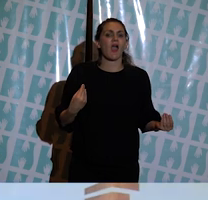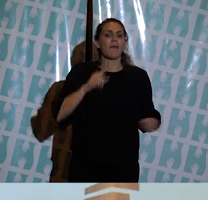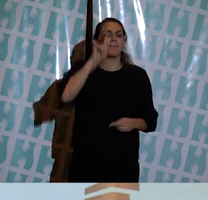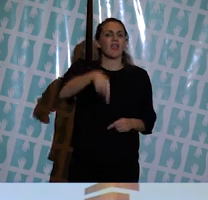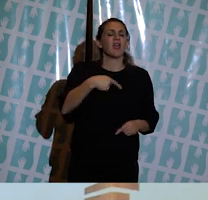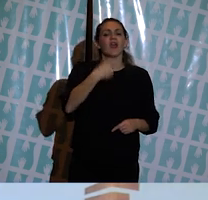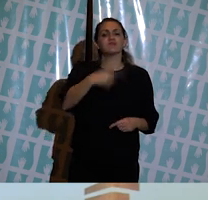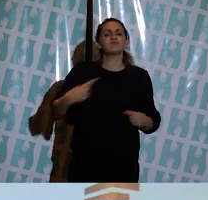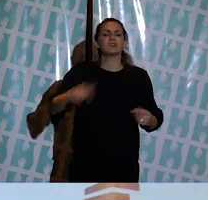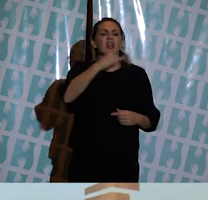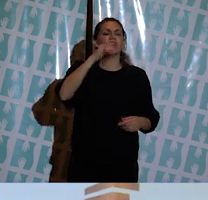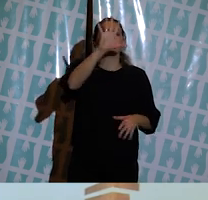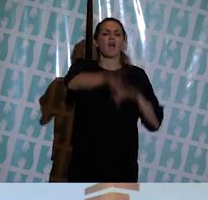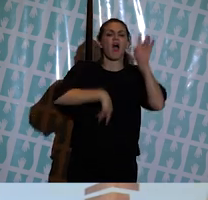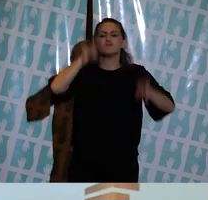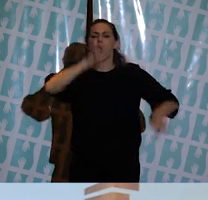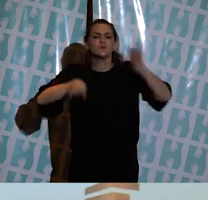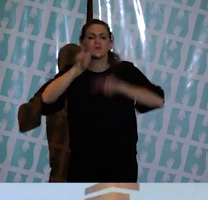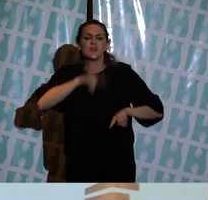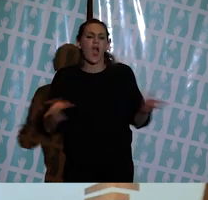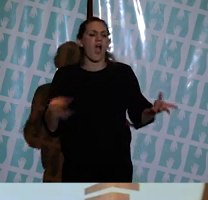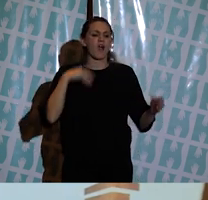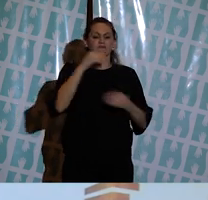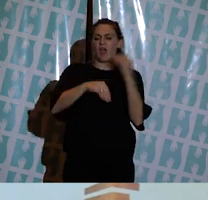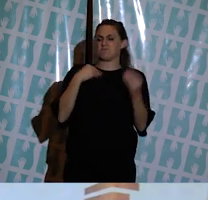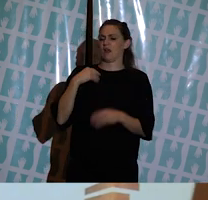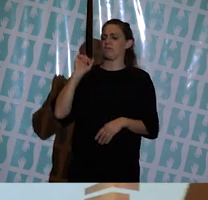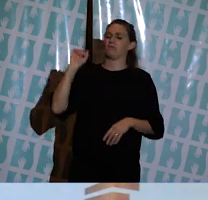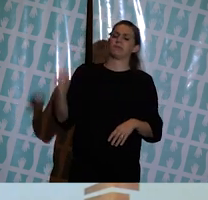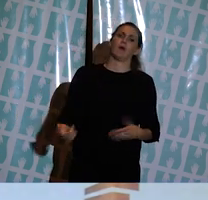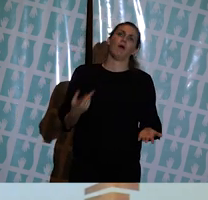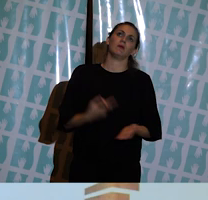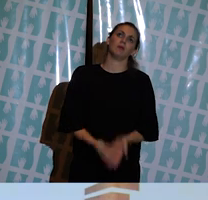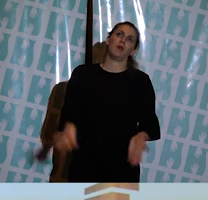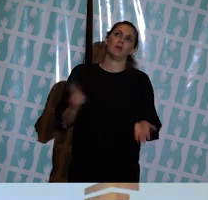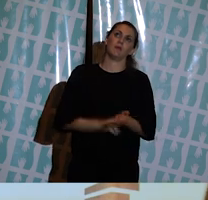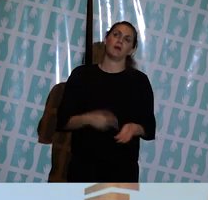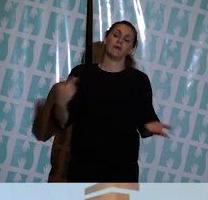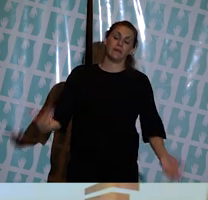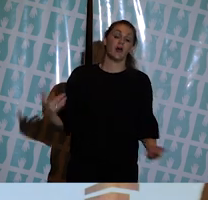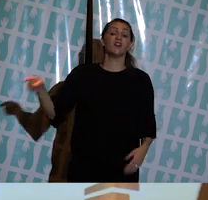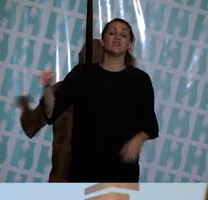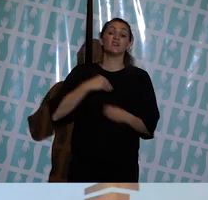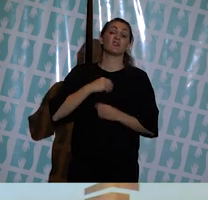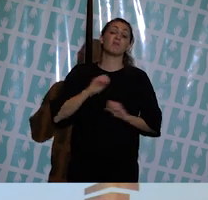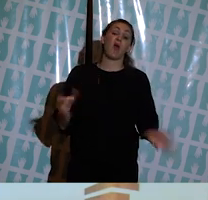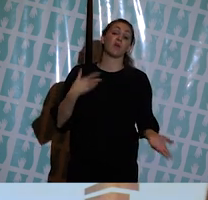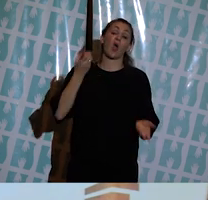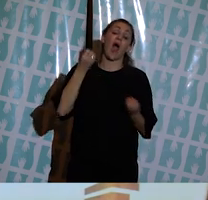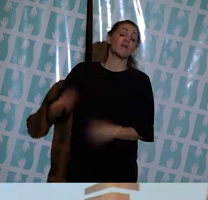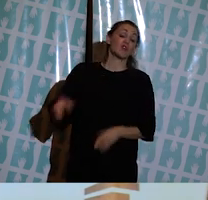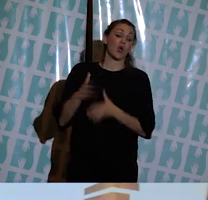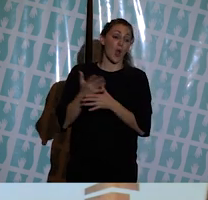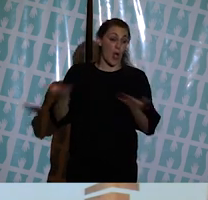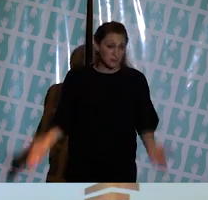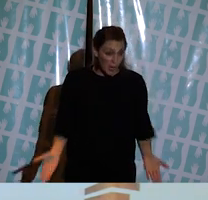salir sangre, la familia ya no la reta más, ya no dicen otra vez Julián, sino se van a ocupar de su problema